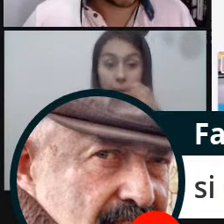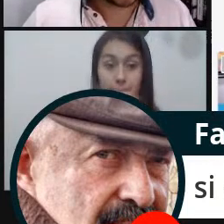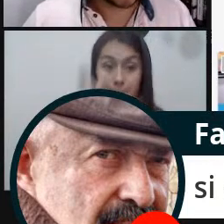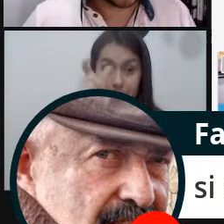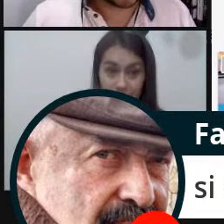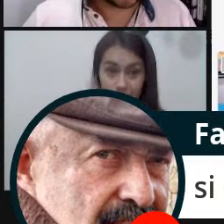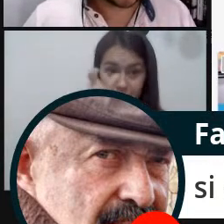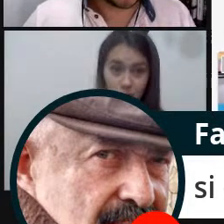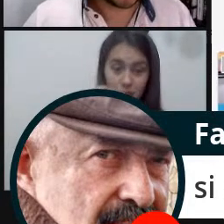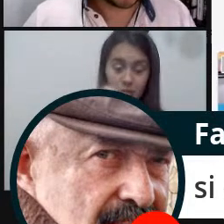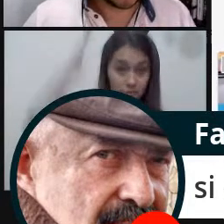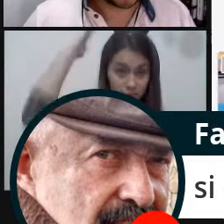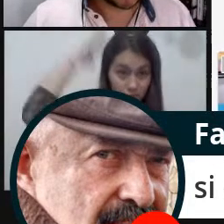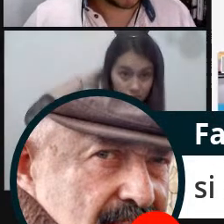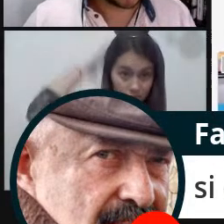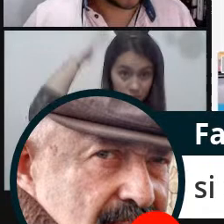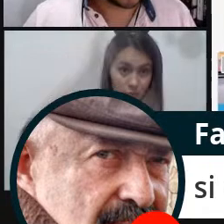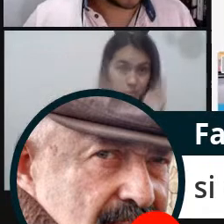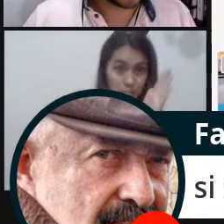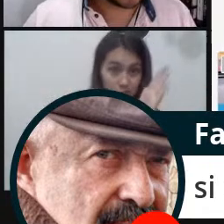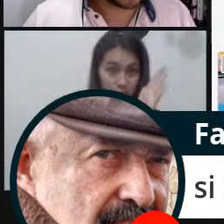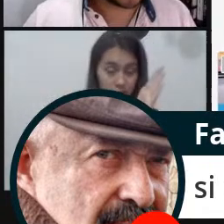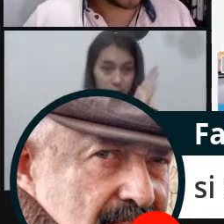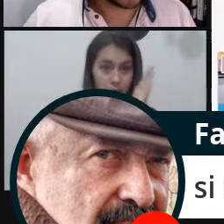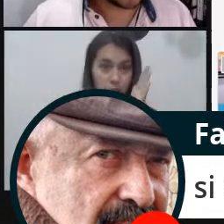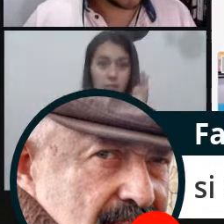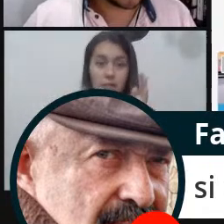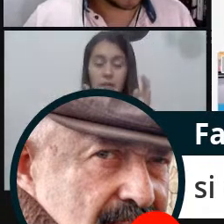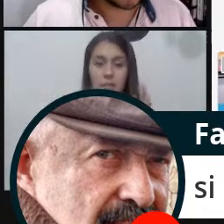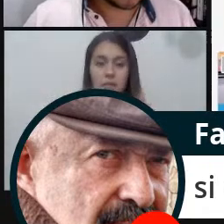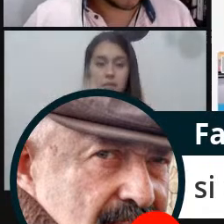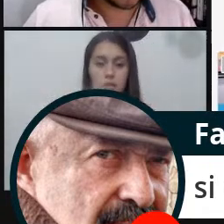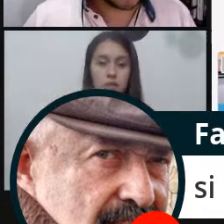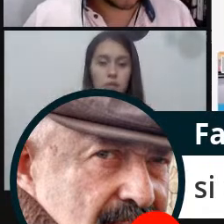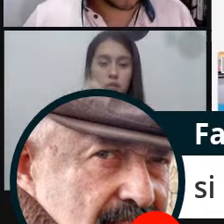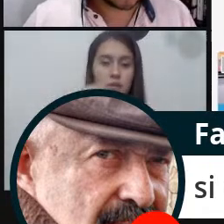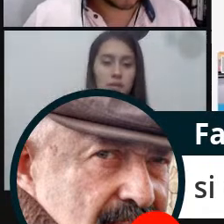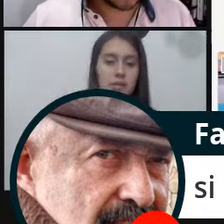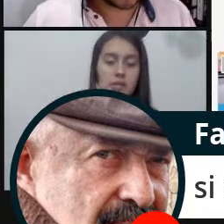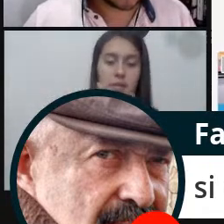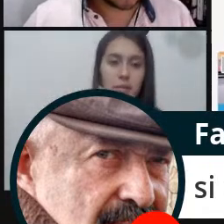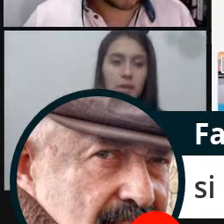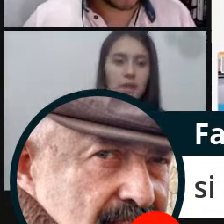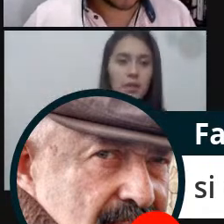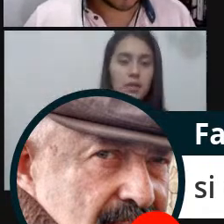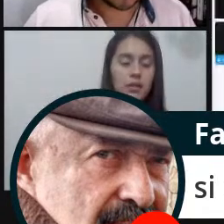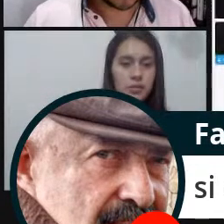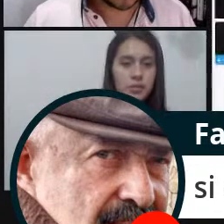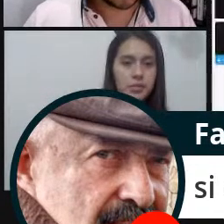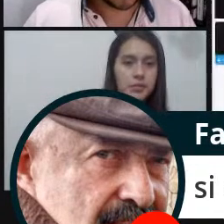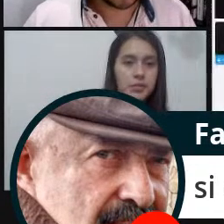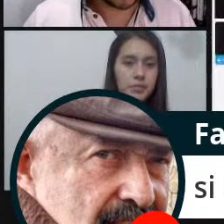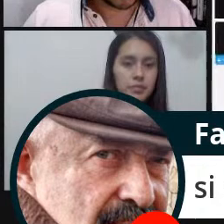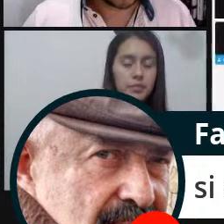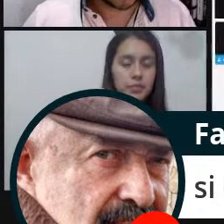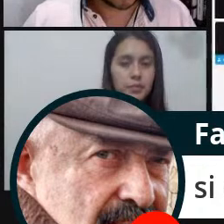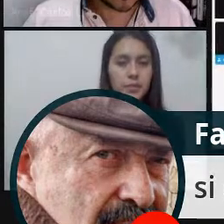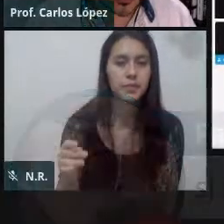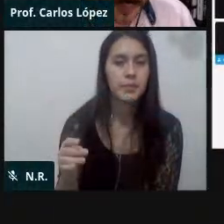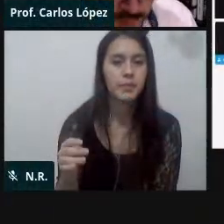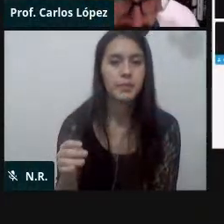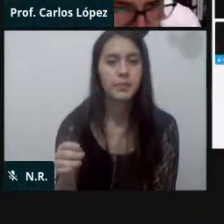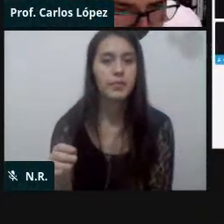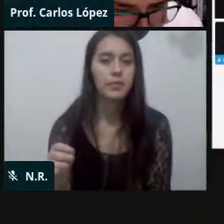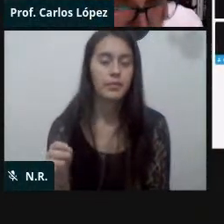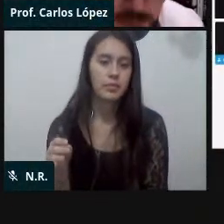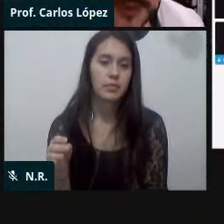Bien, el fondo en las opciones de StreamYard, voy a activar un momento mi pantalla.